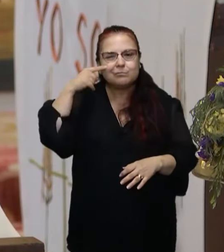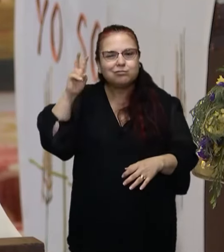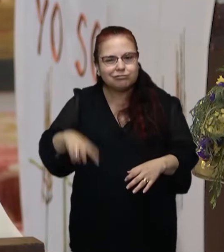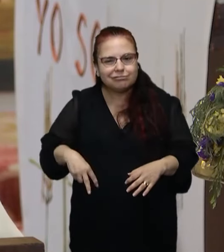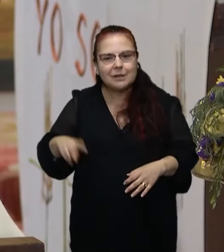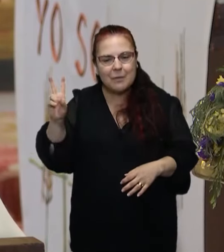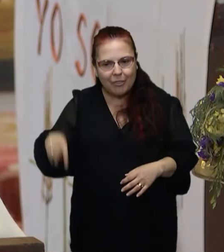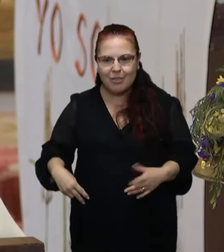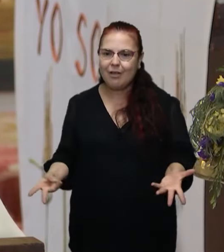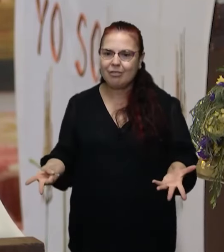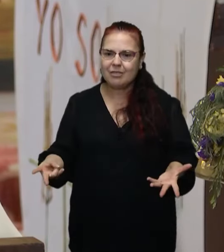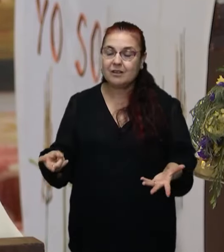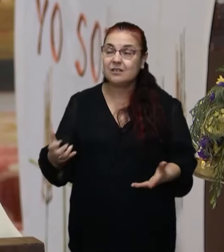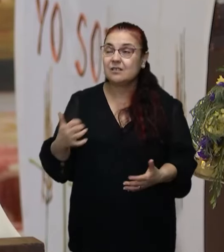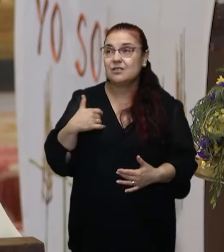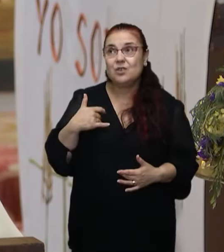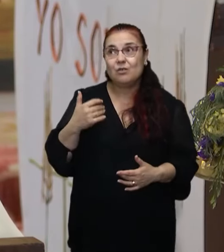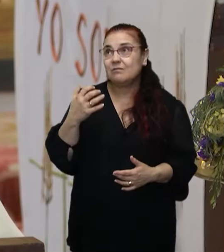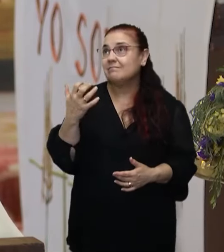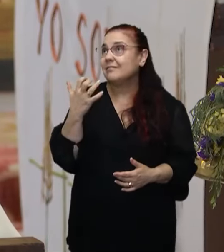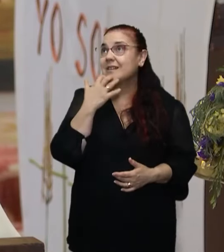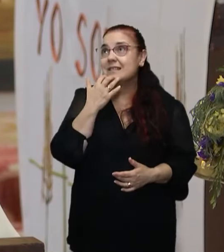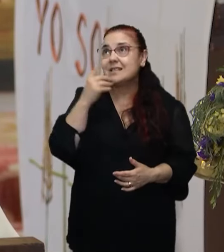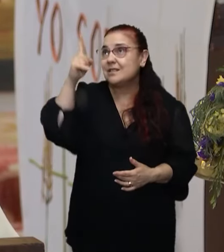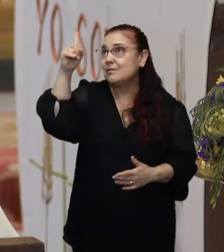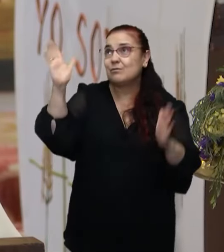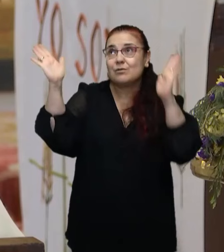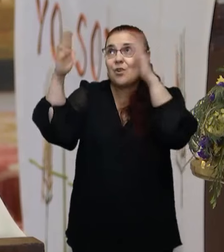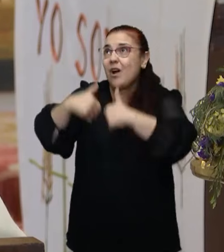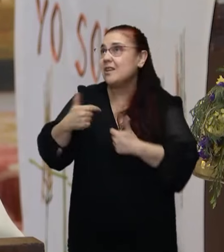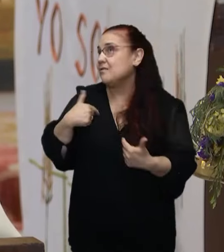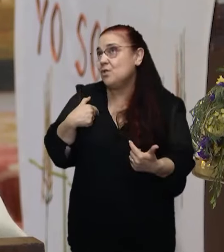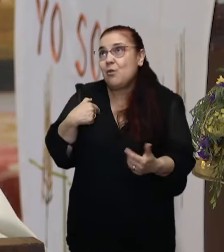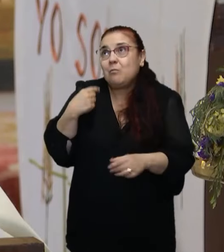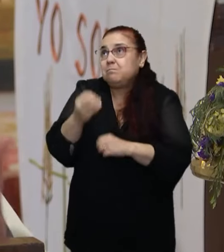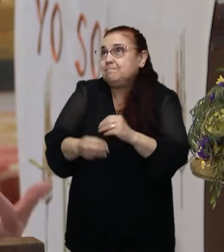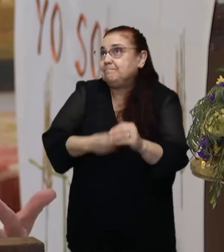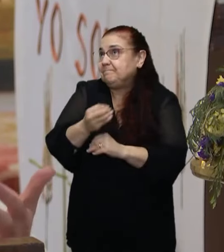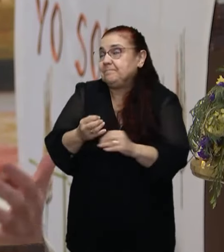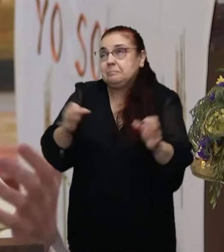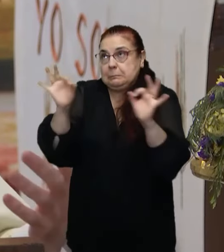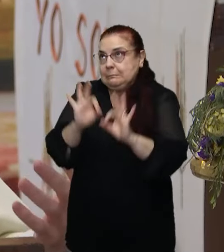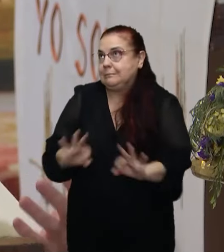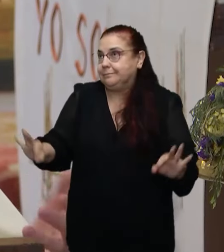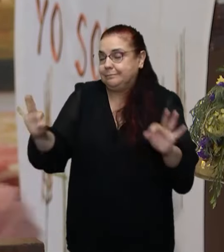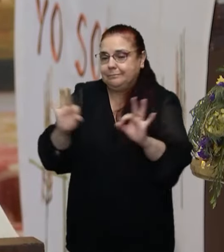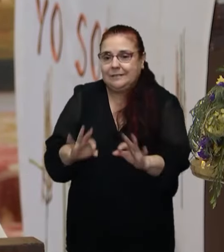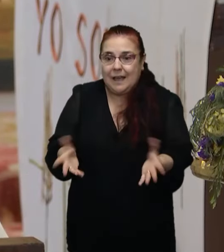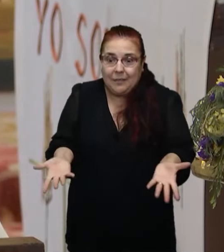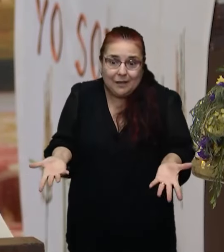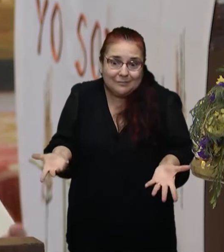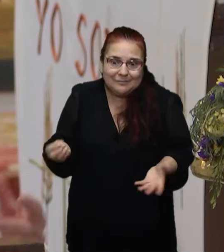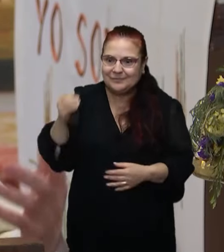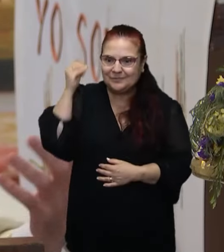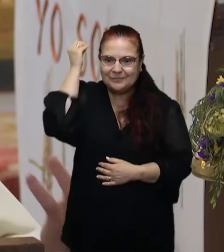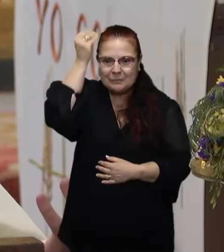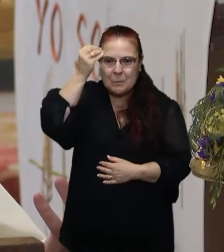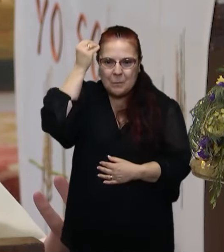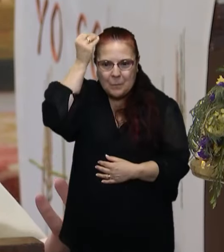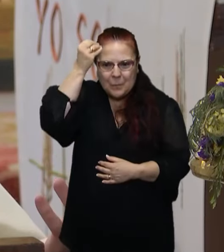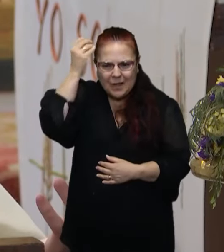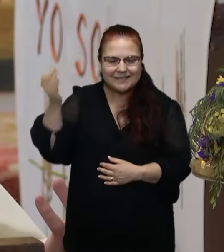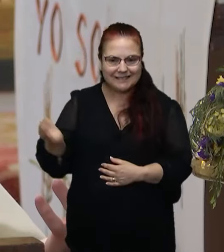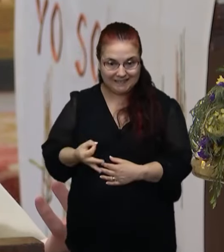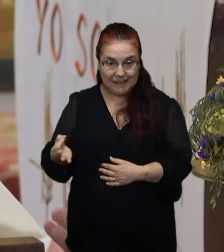ti, Señor, nada de nada. A poco que reflexionemos, pues nos damos cuenta. San Pablo nos